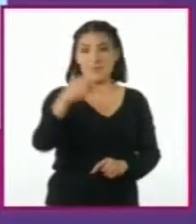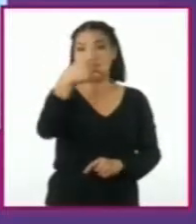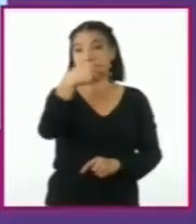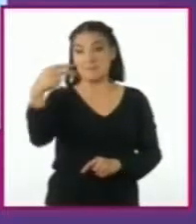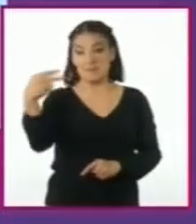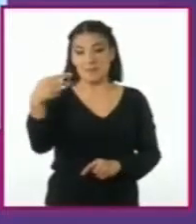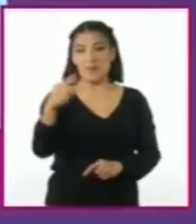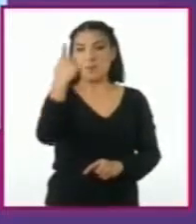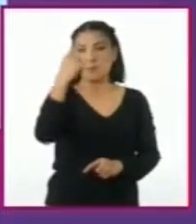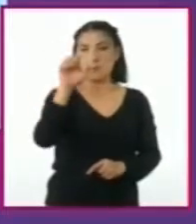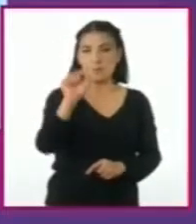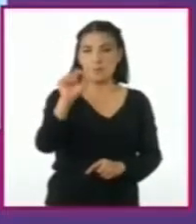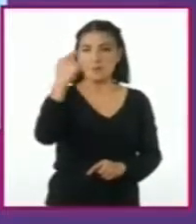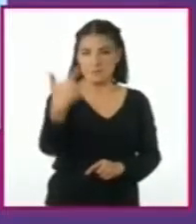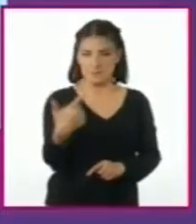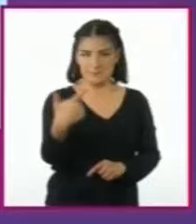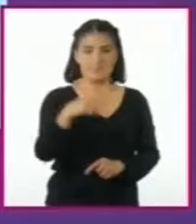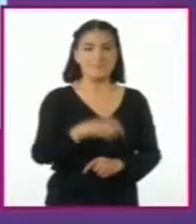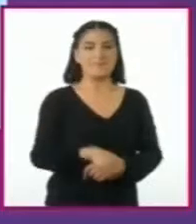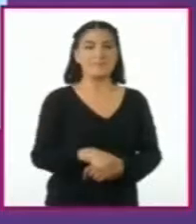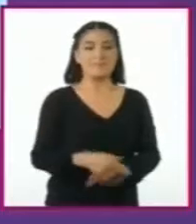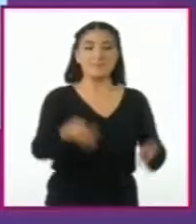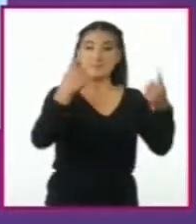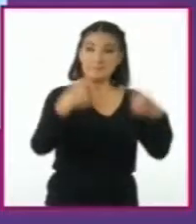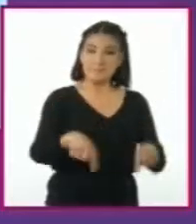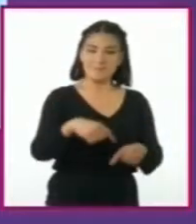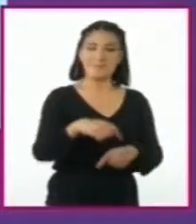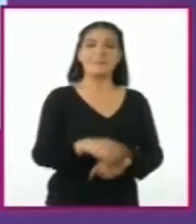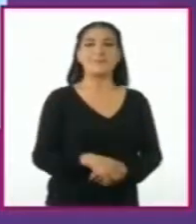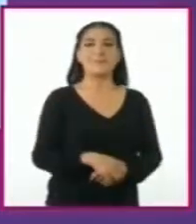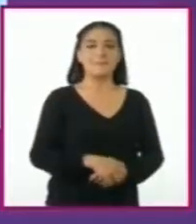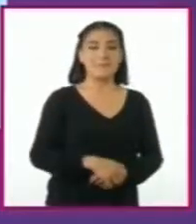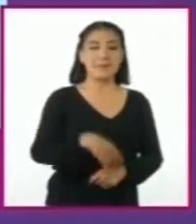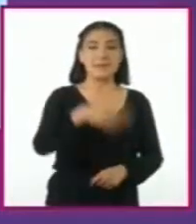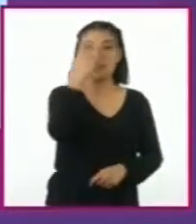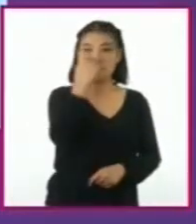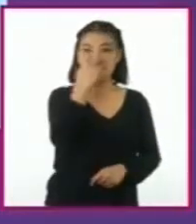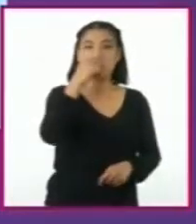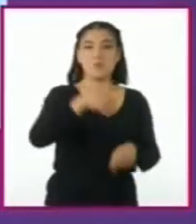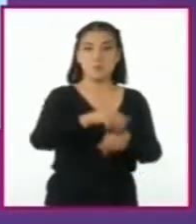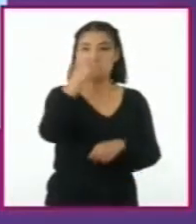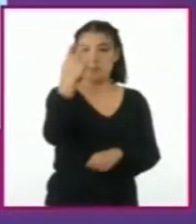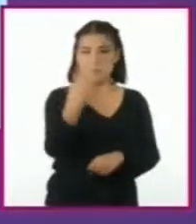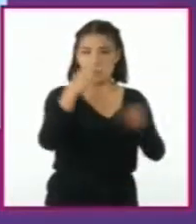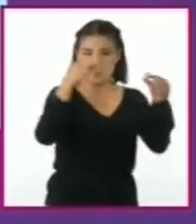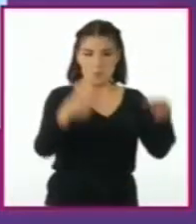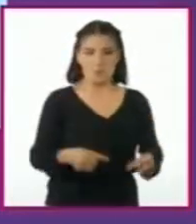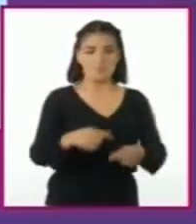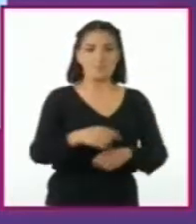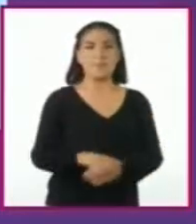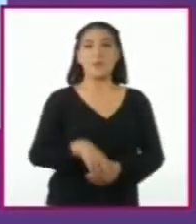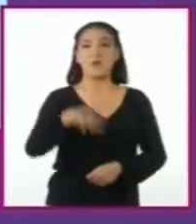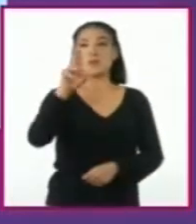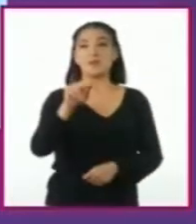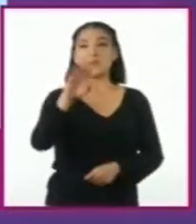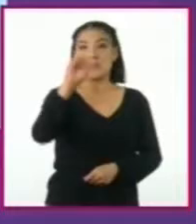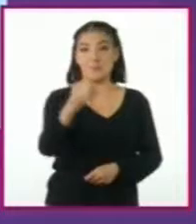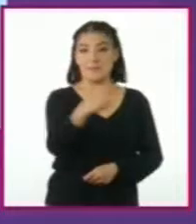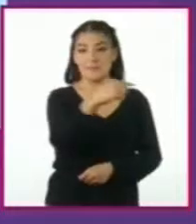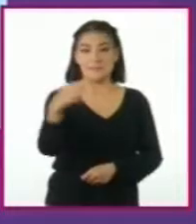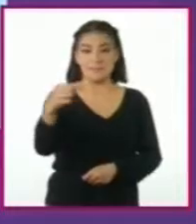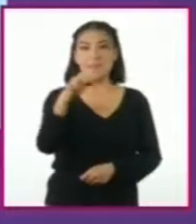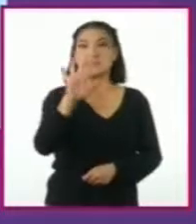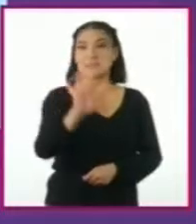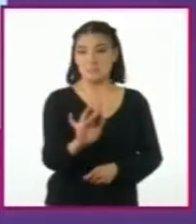da 1.7. Por último, la pantalla plana número 2, su cociente es 89